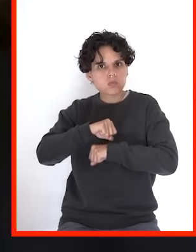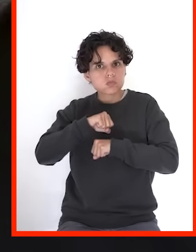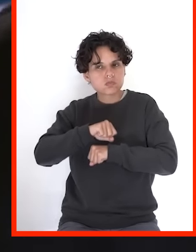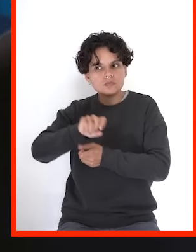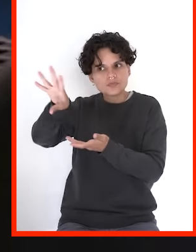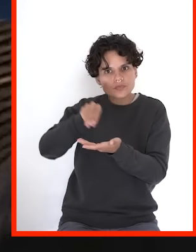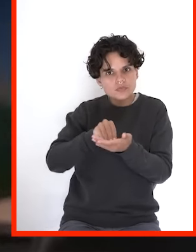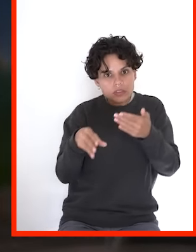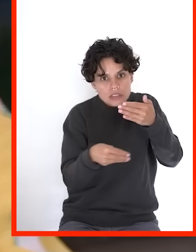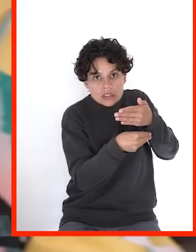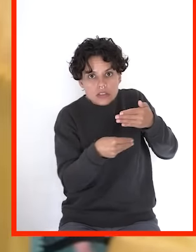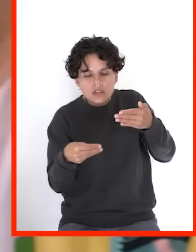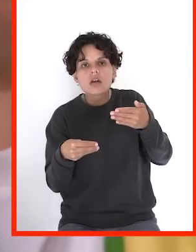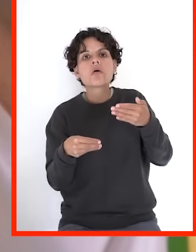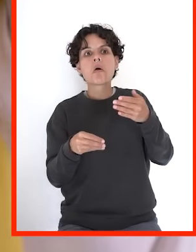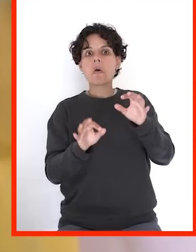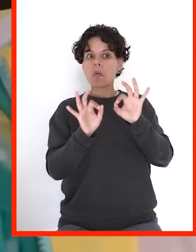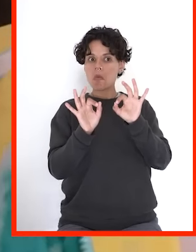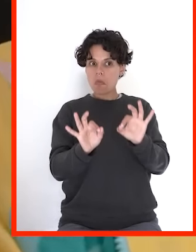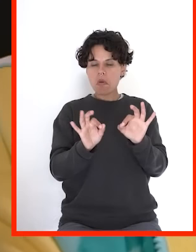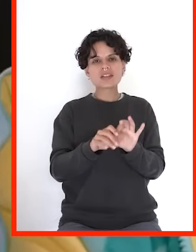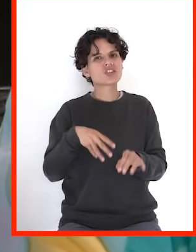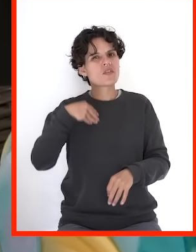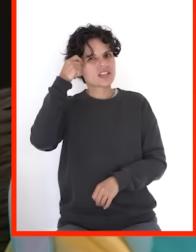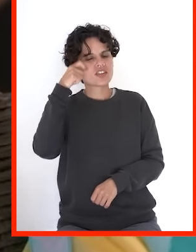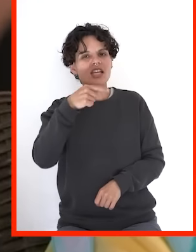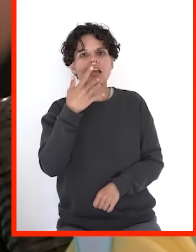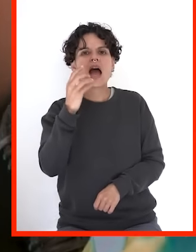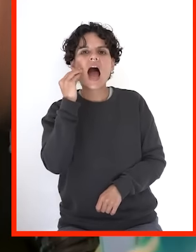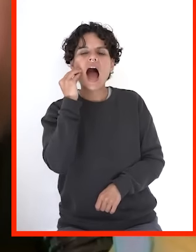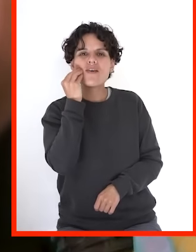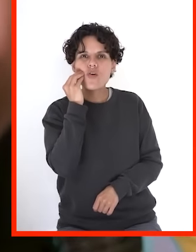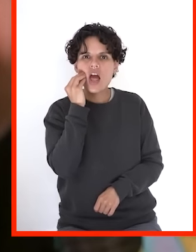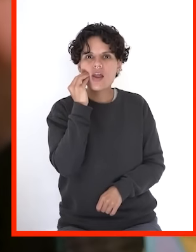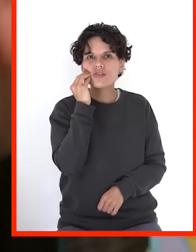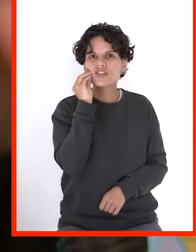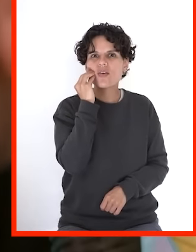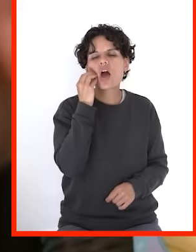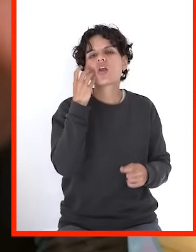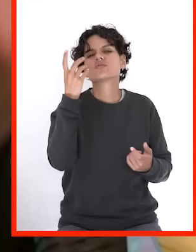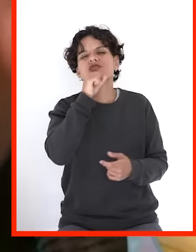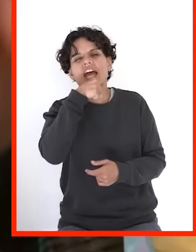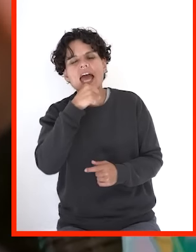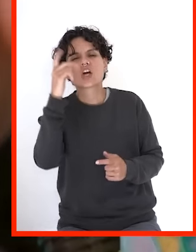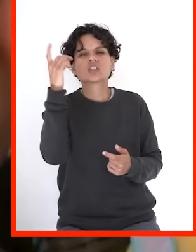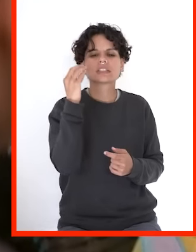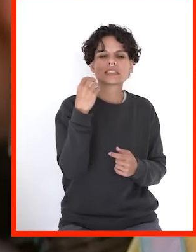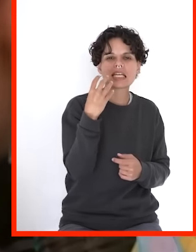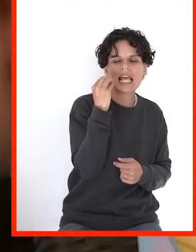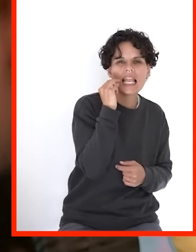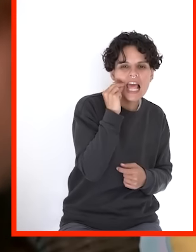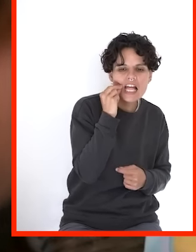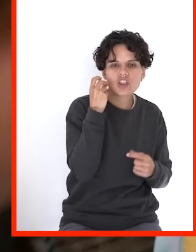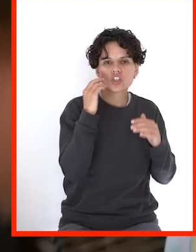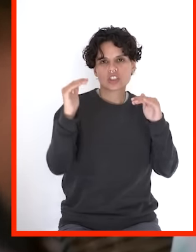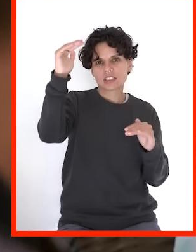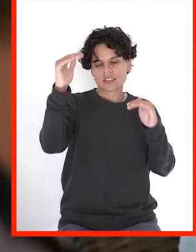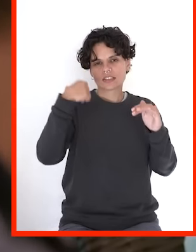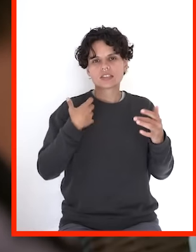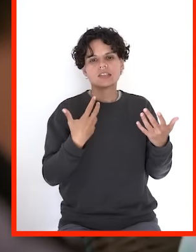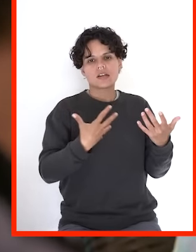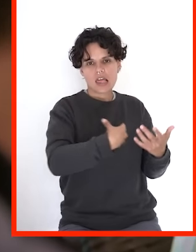visto en los eventos que llegan abuelos con sus nietos o personas ya más adultas y se sabe la canción, ¿cachai? Entonces